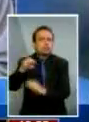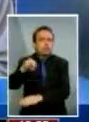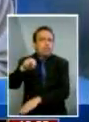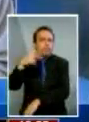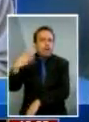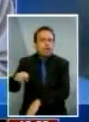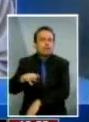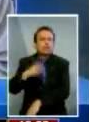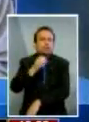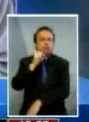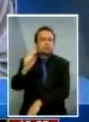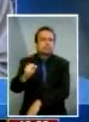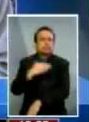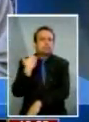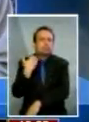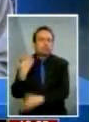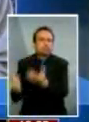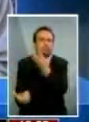padres el día del atentado?